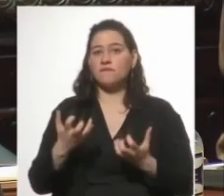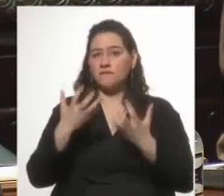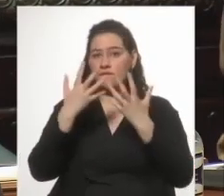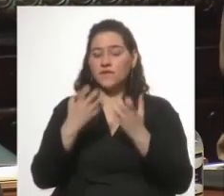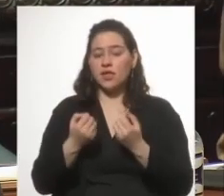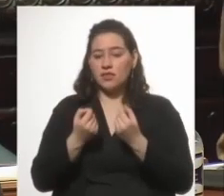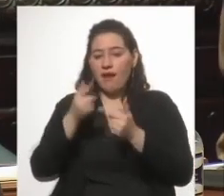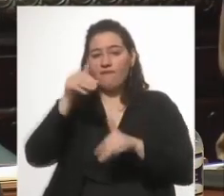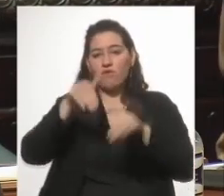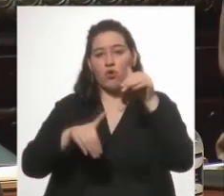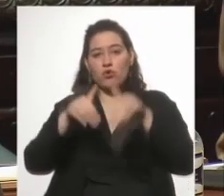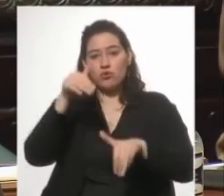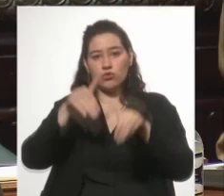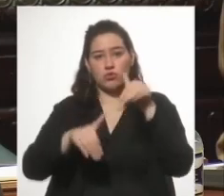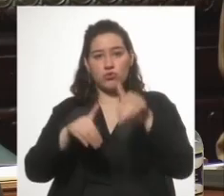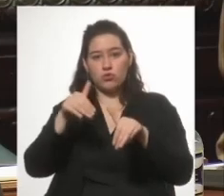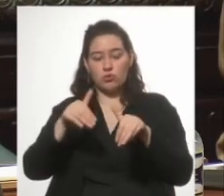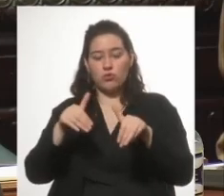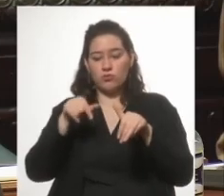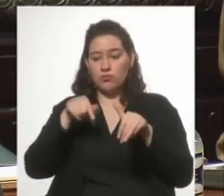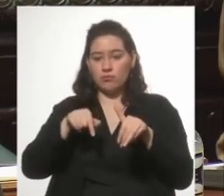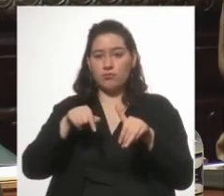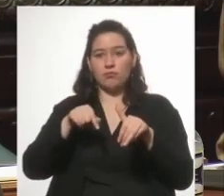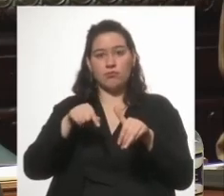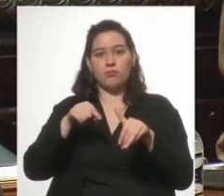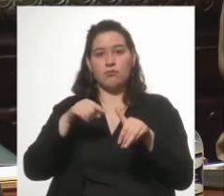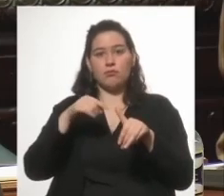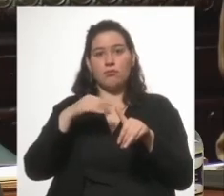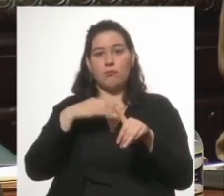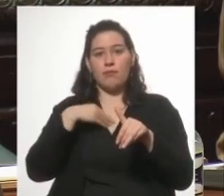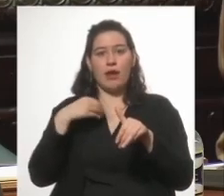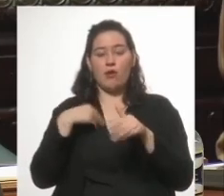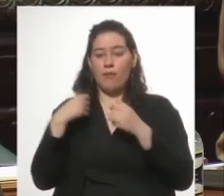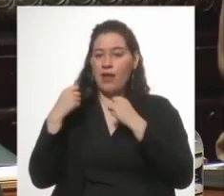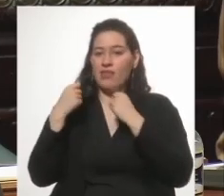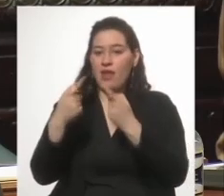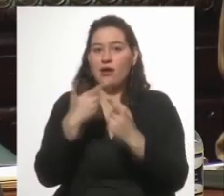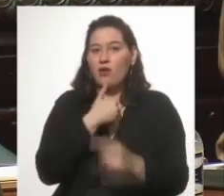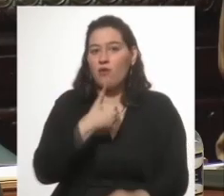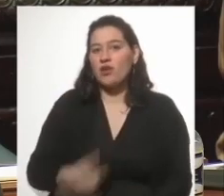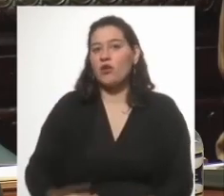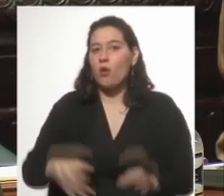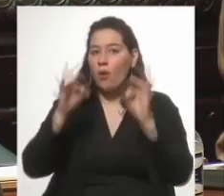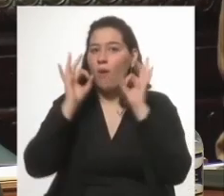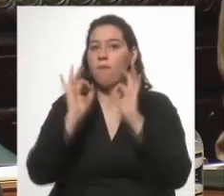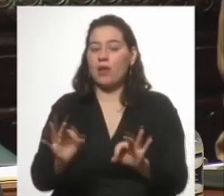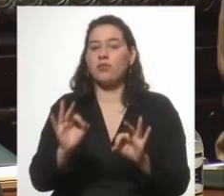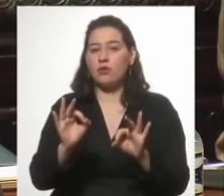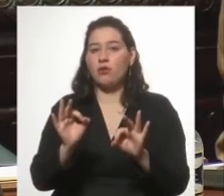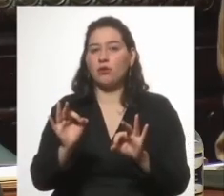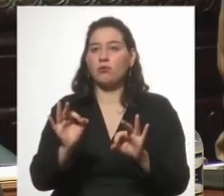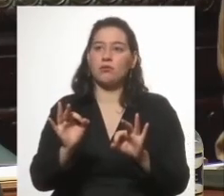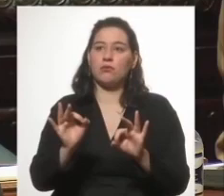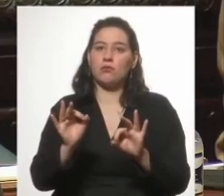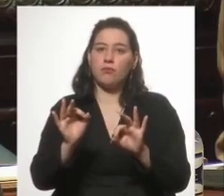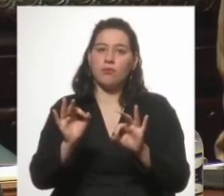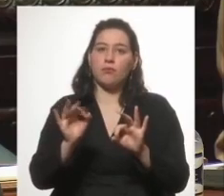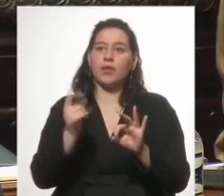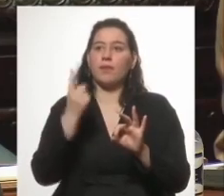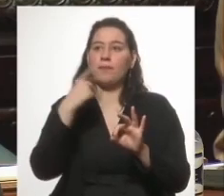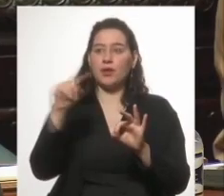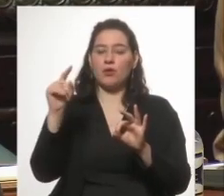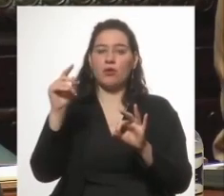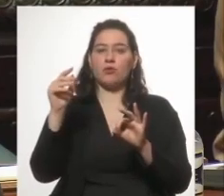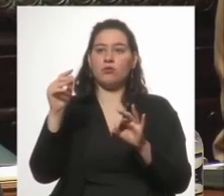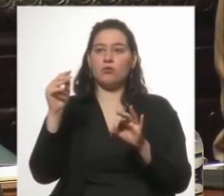sus votos al partido en el gobierno para darle la gobernabilidad con tal de que se